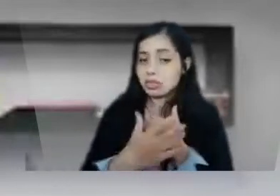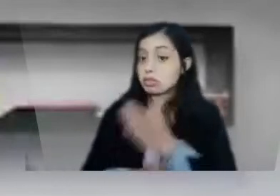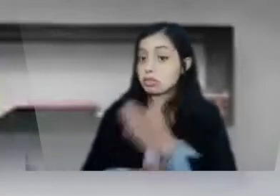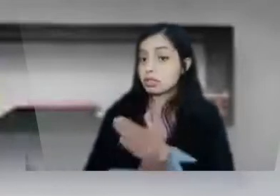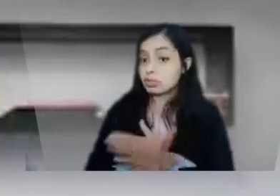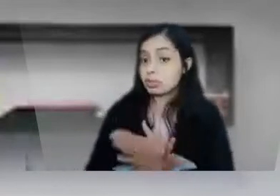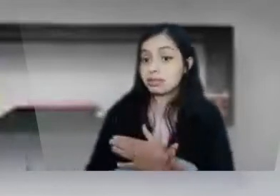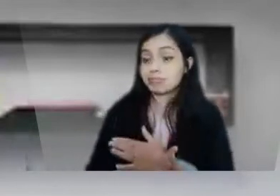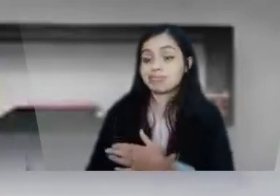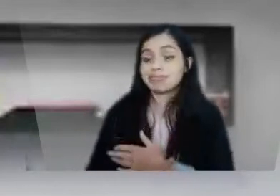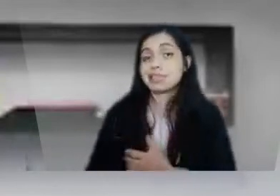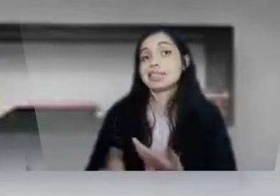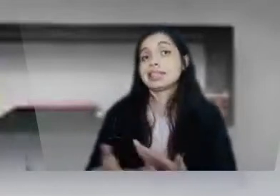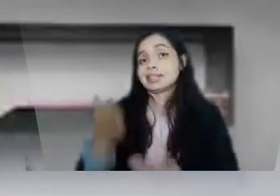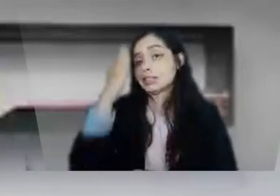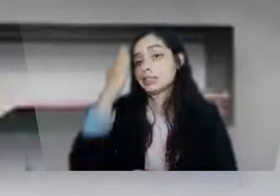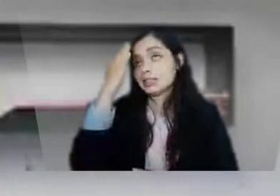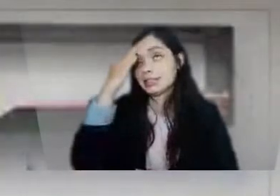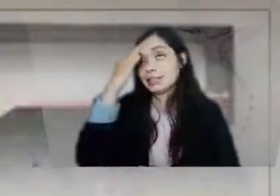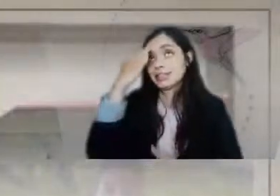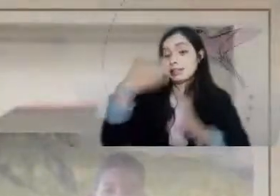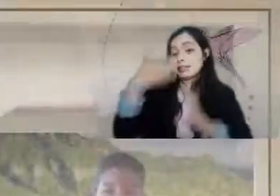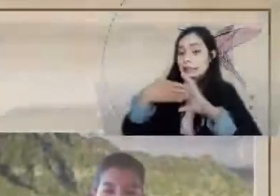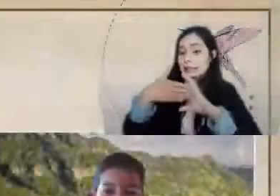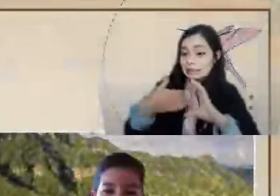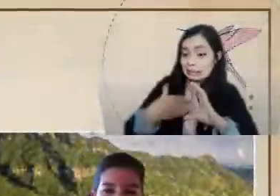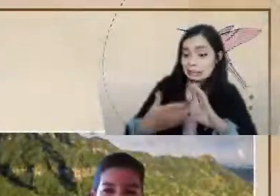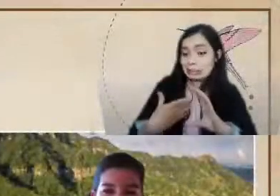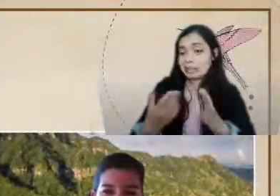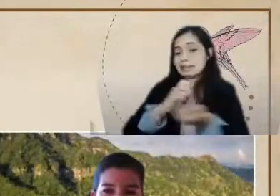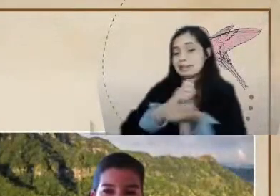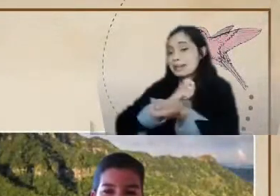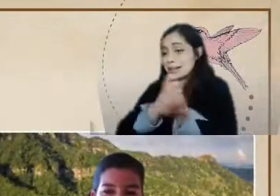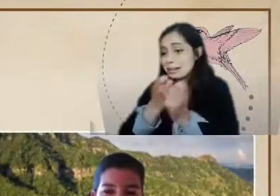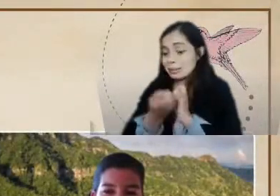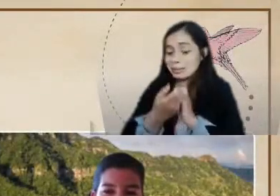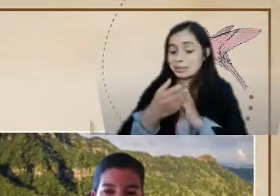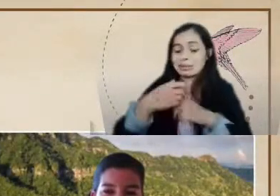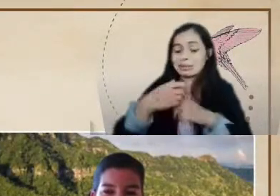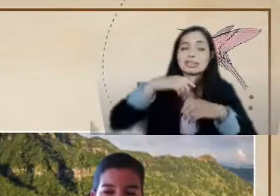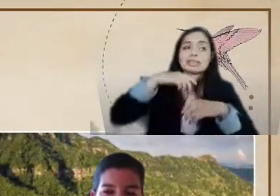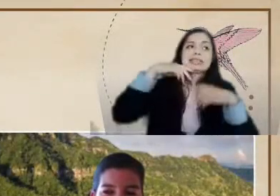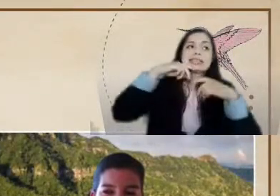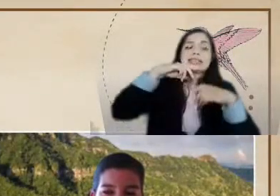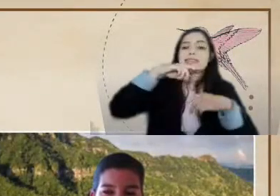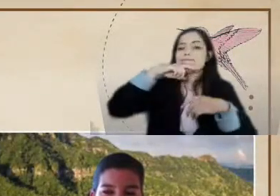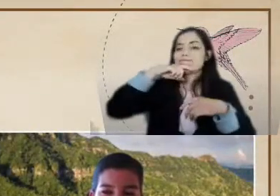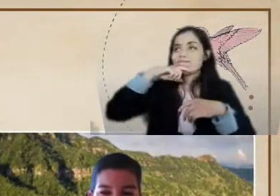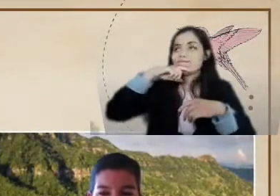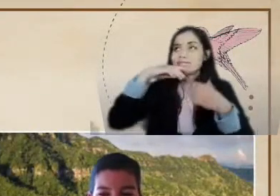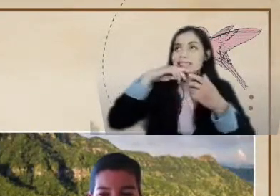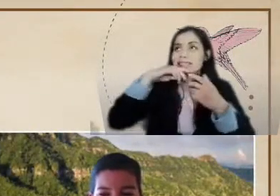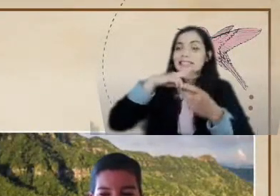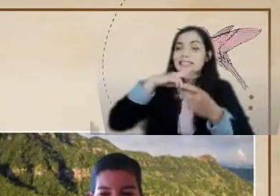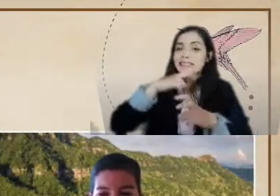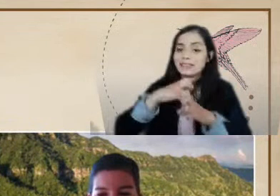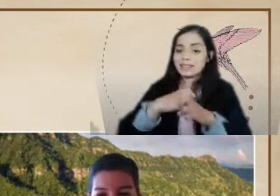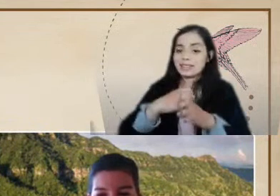que Andrés o Natalia de pronto nos pudieran dar una respuesta, o ambos, si a bien lo tienen.